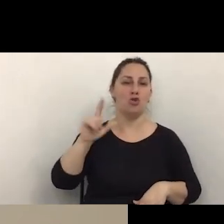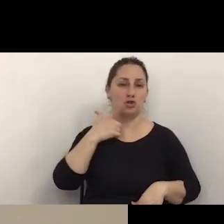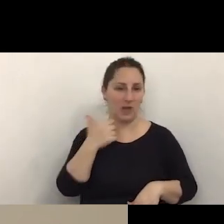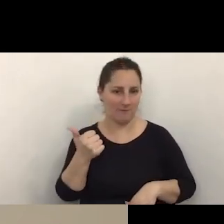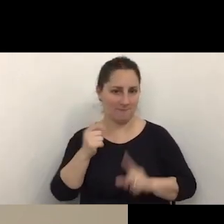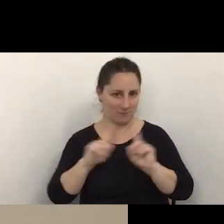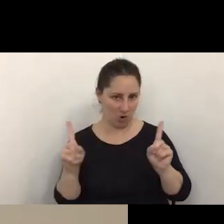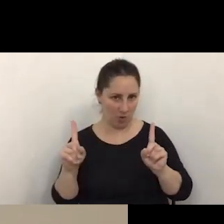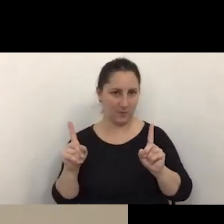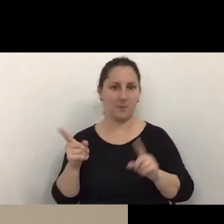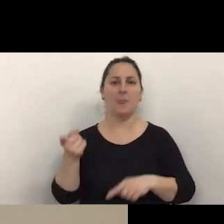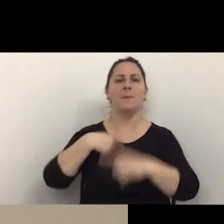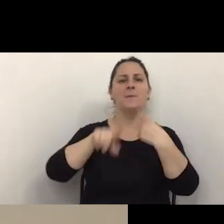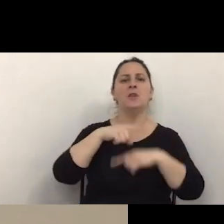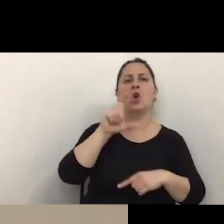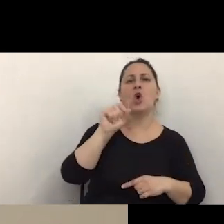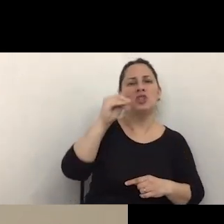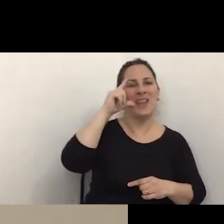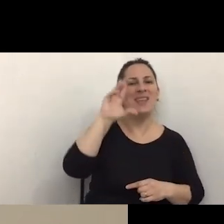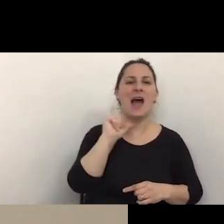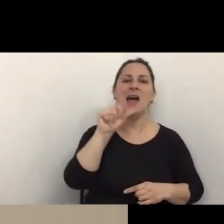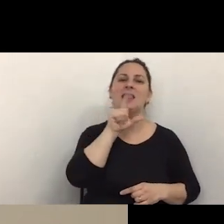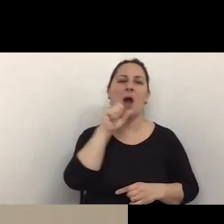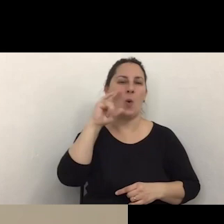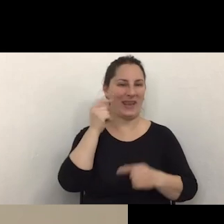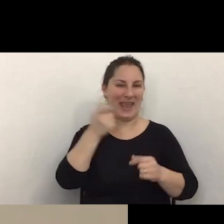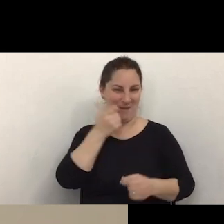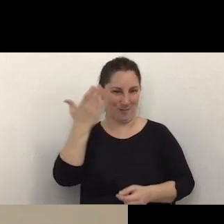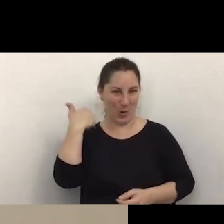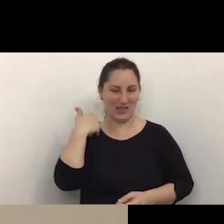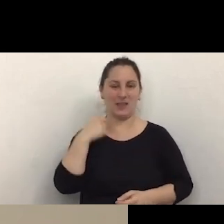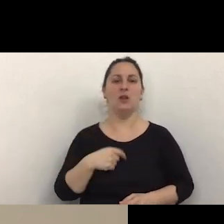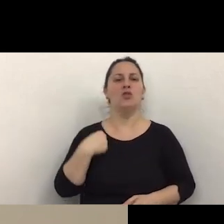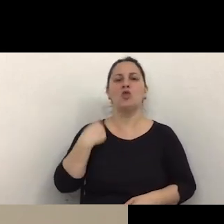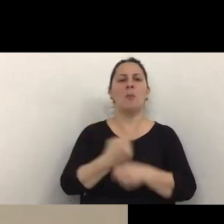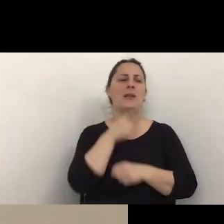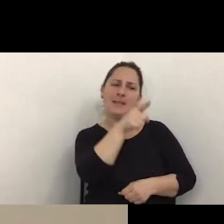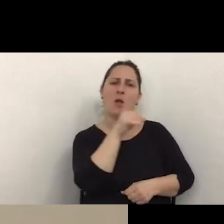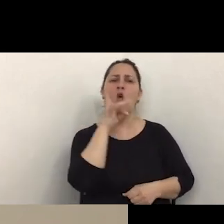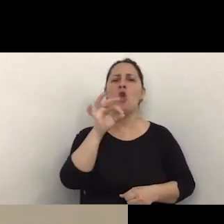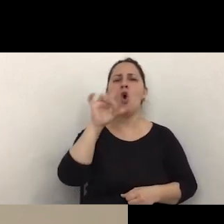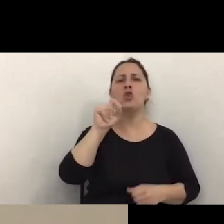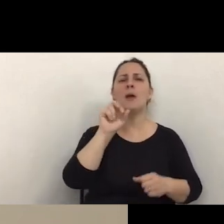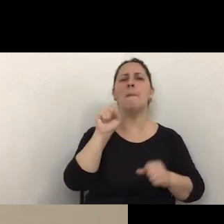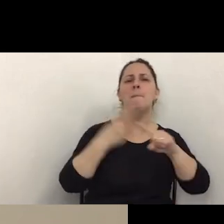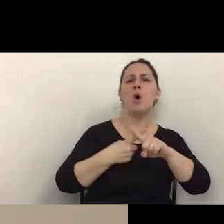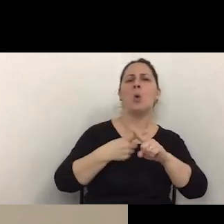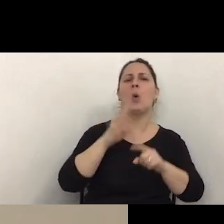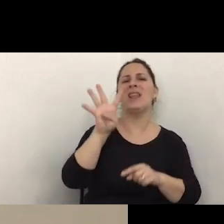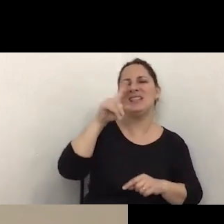nuevo a Cochería Tacuarí. Yo no puedo decir, es dolosa por el 47 inciso